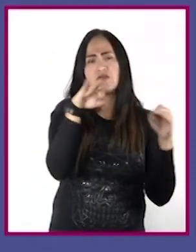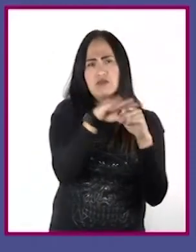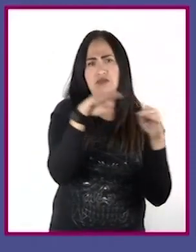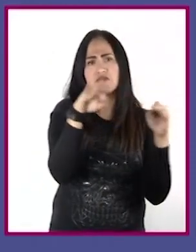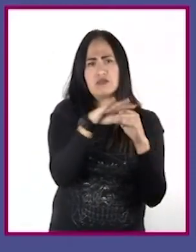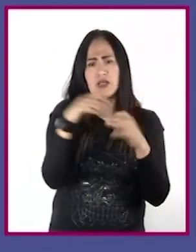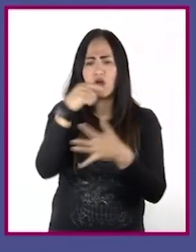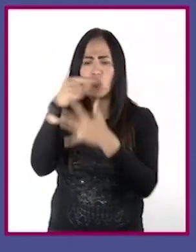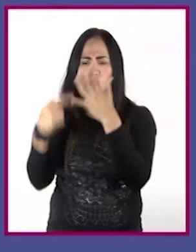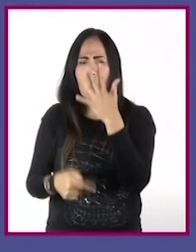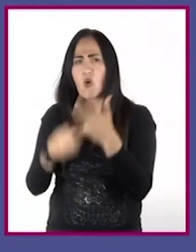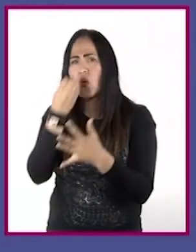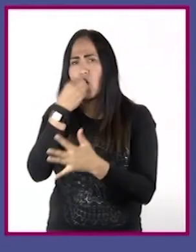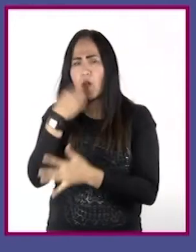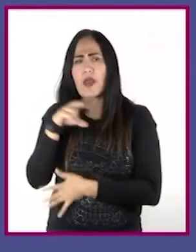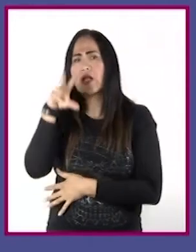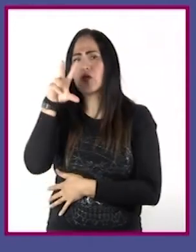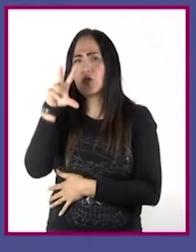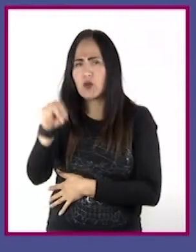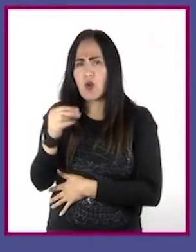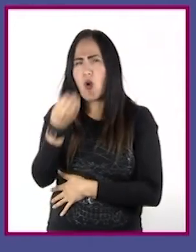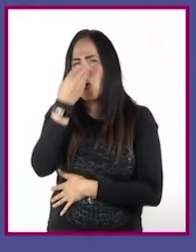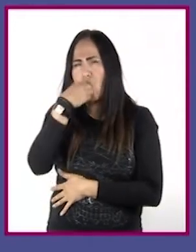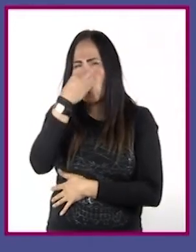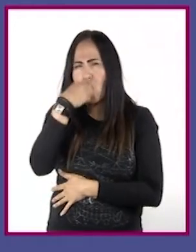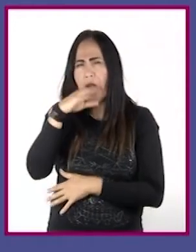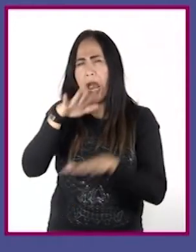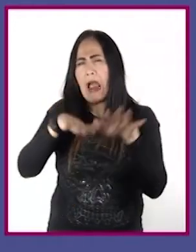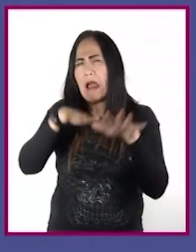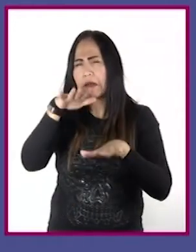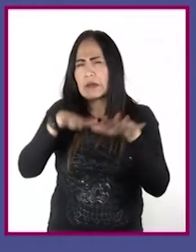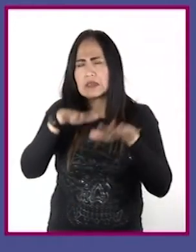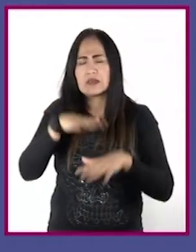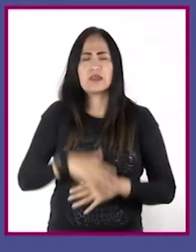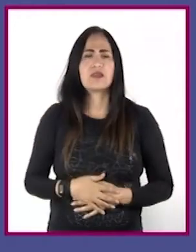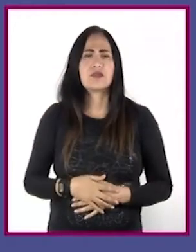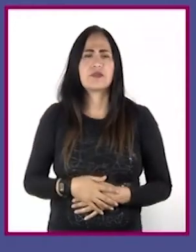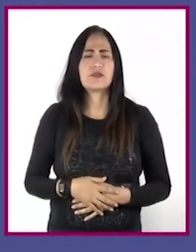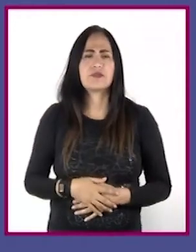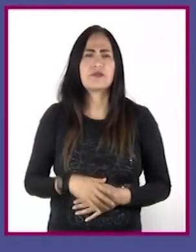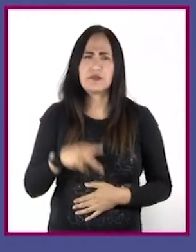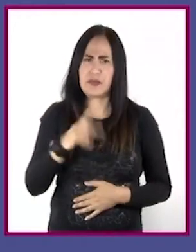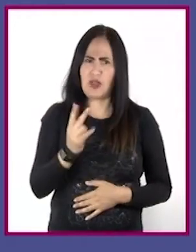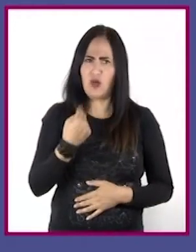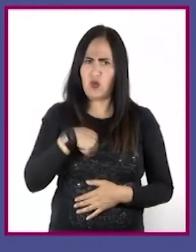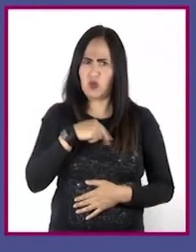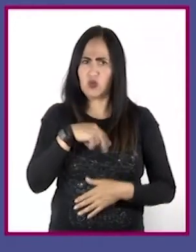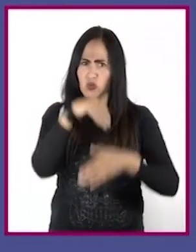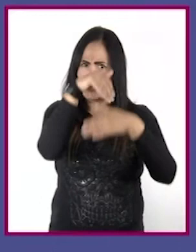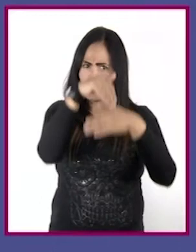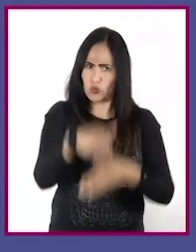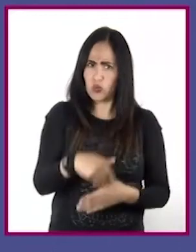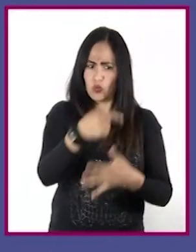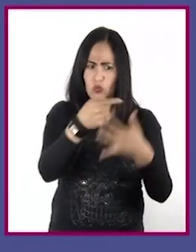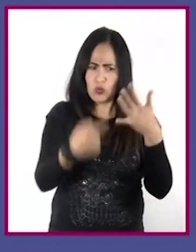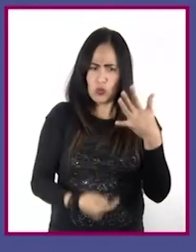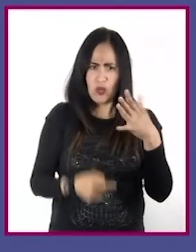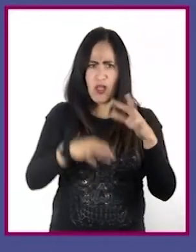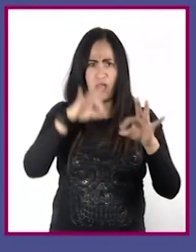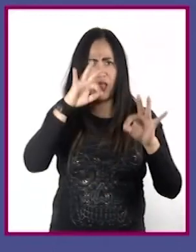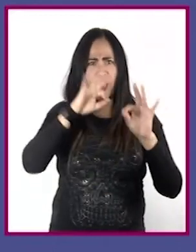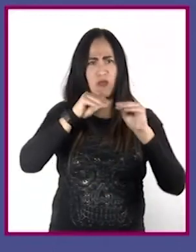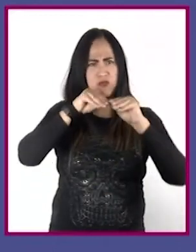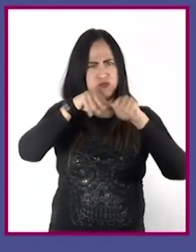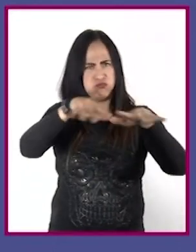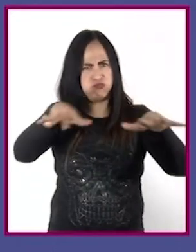frecuencia y los que no debemos introducir tanto en nuestros organismos, pero ¿hacemos caso a estas propagandas